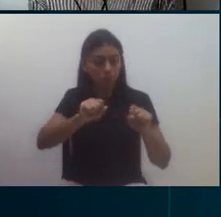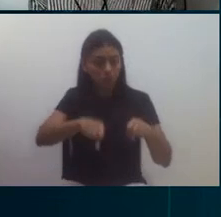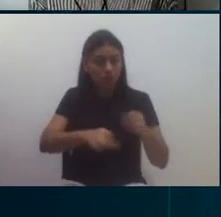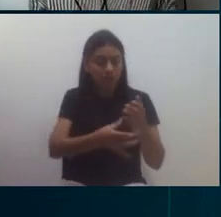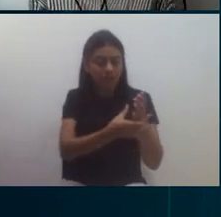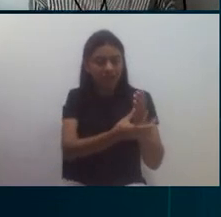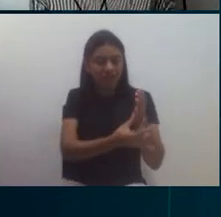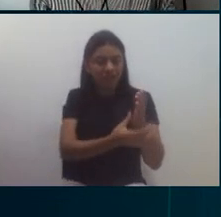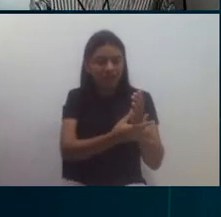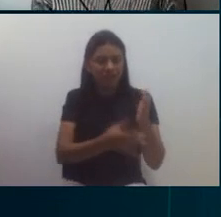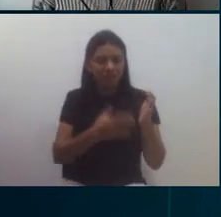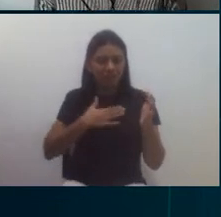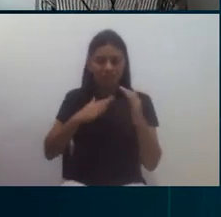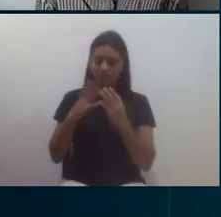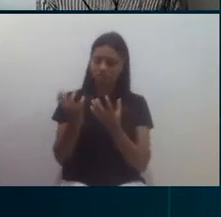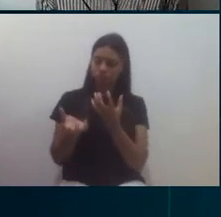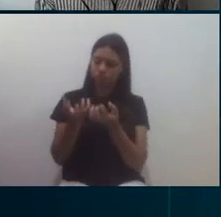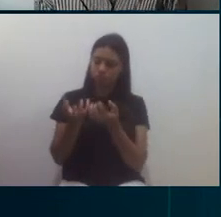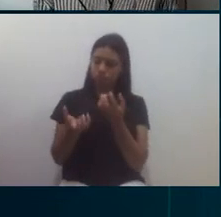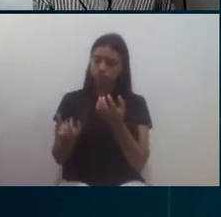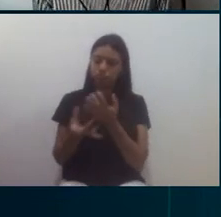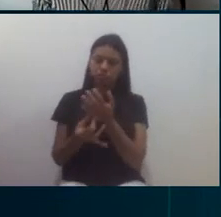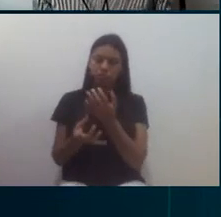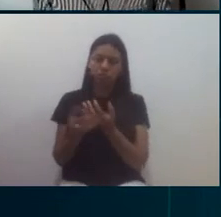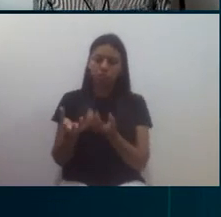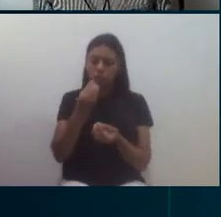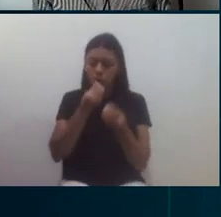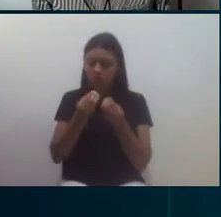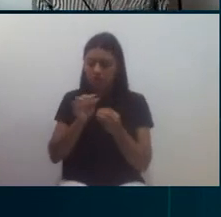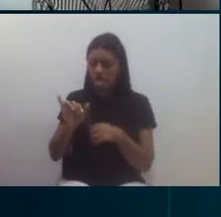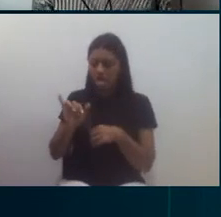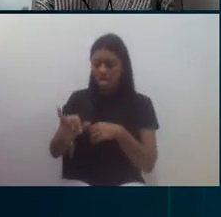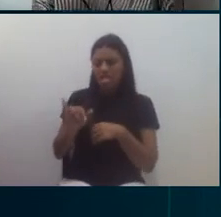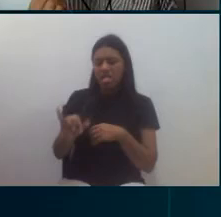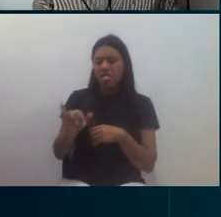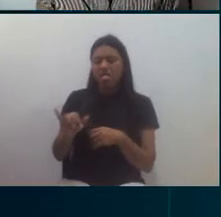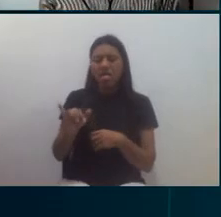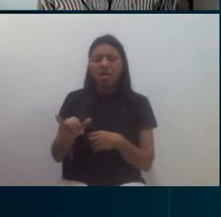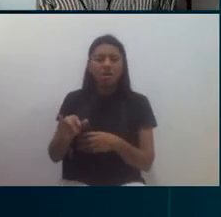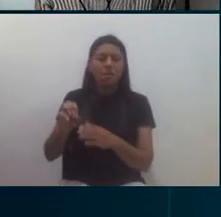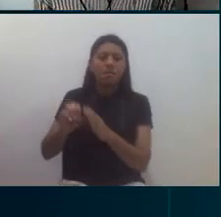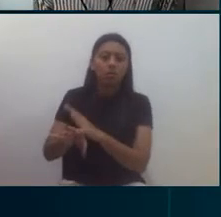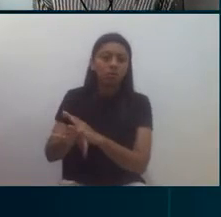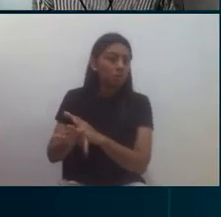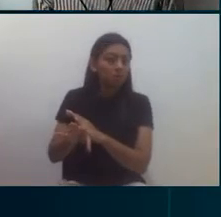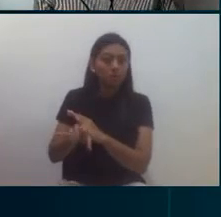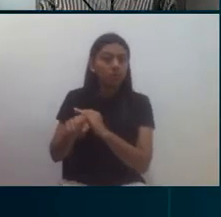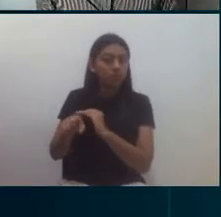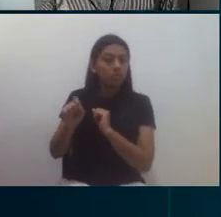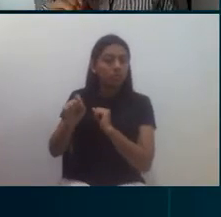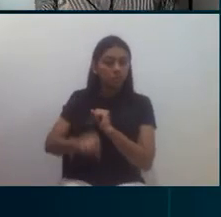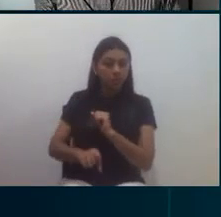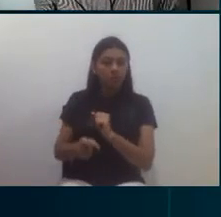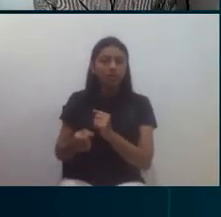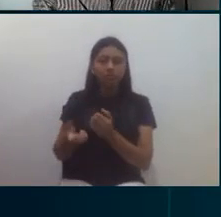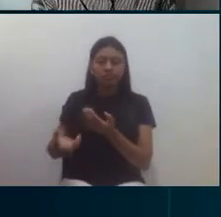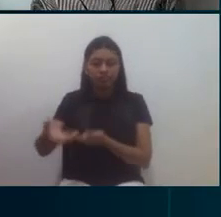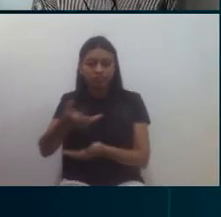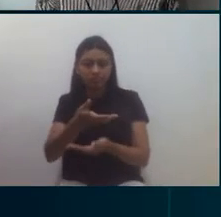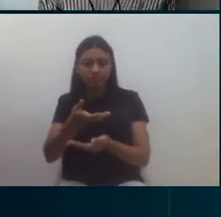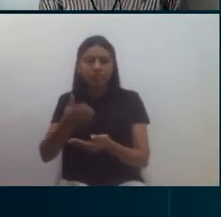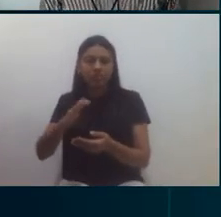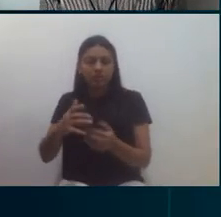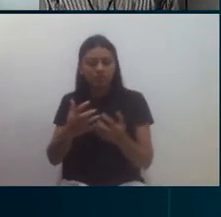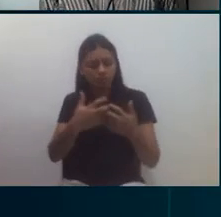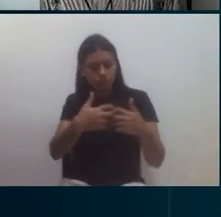¿cierto? Está en estudio la fuente a partir de microalgas y en este caso de